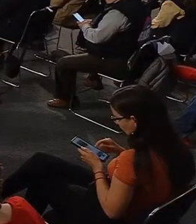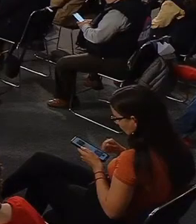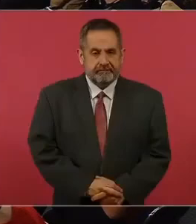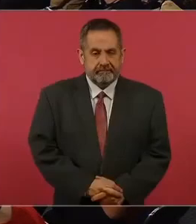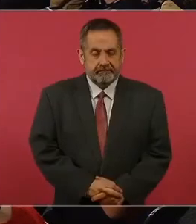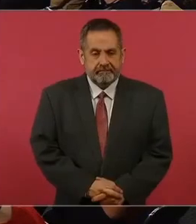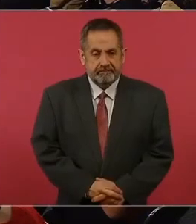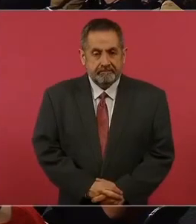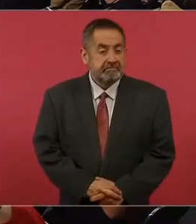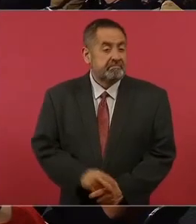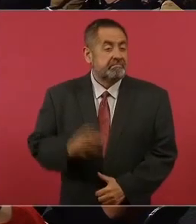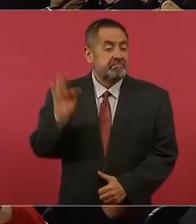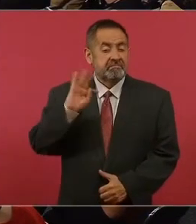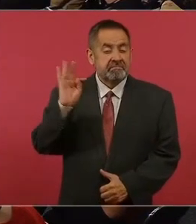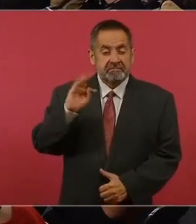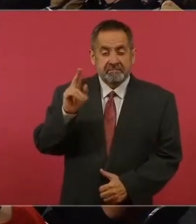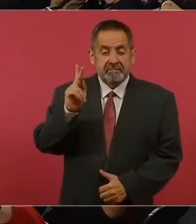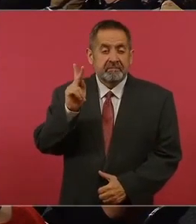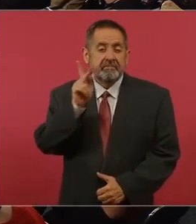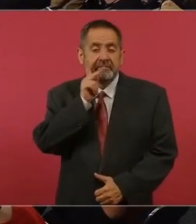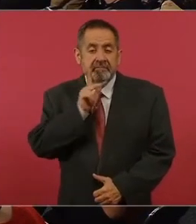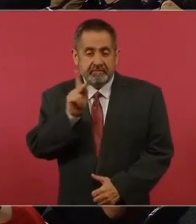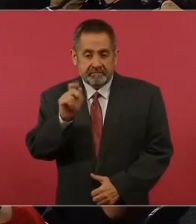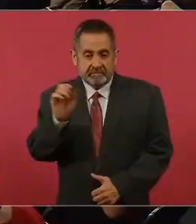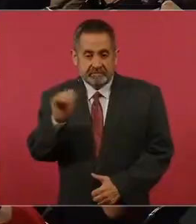comprando materia prima.